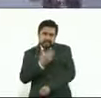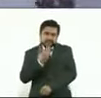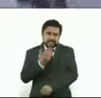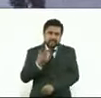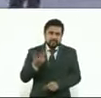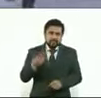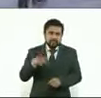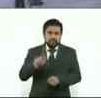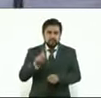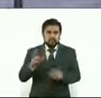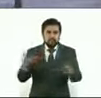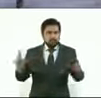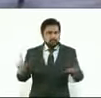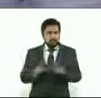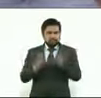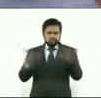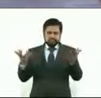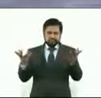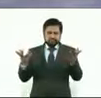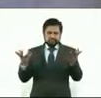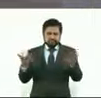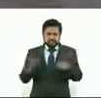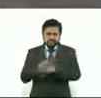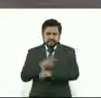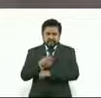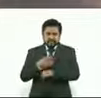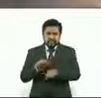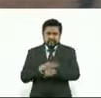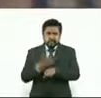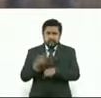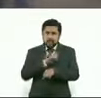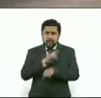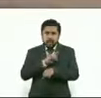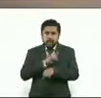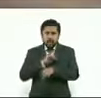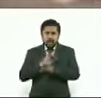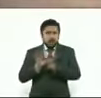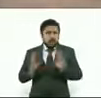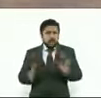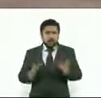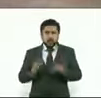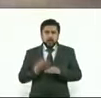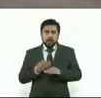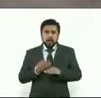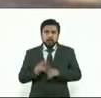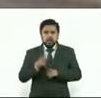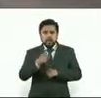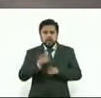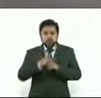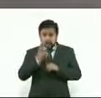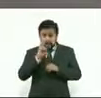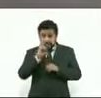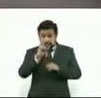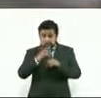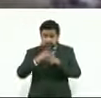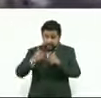estar sorprendido Eloy Sánchez, que se ve completamente solo, libre ahora. Y por otra parte,